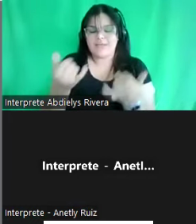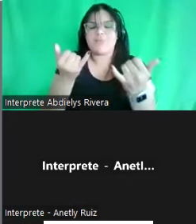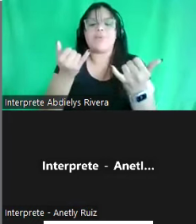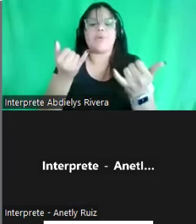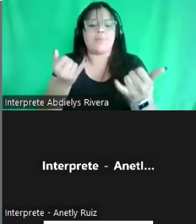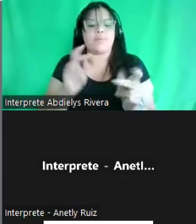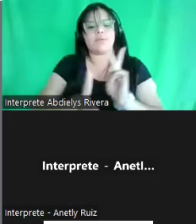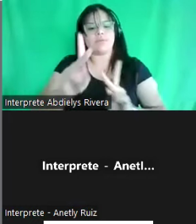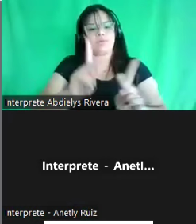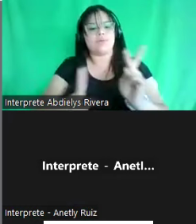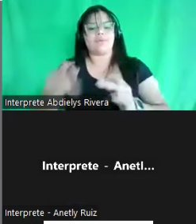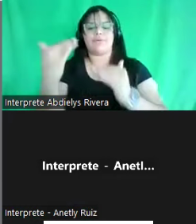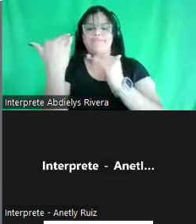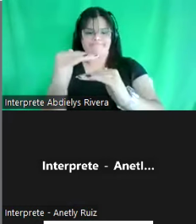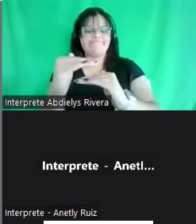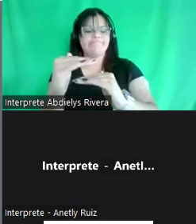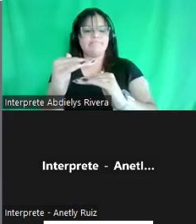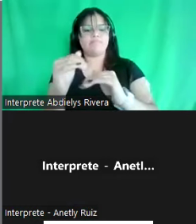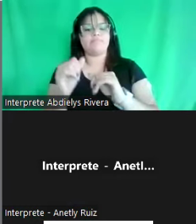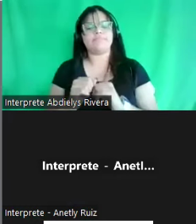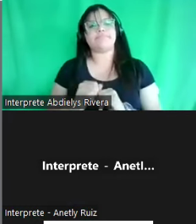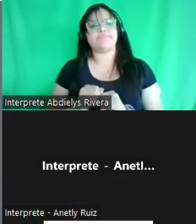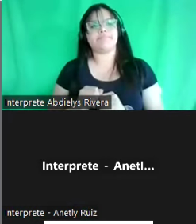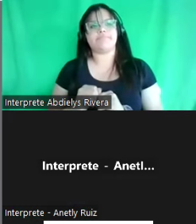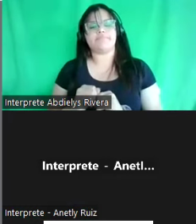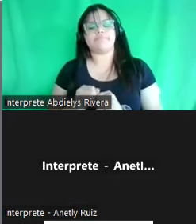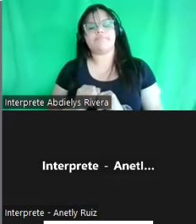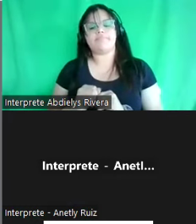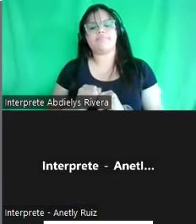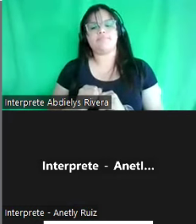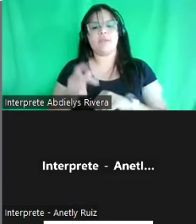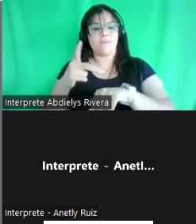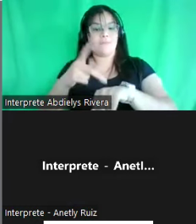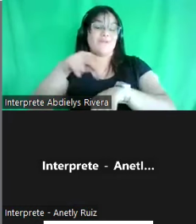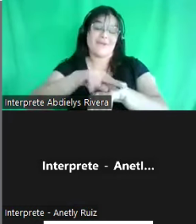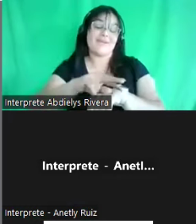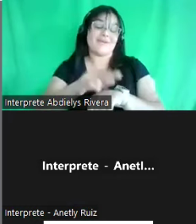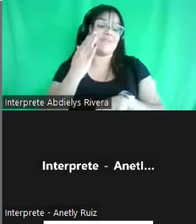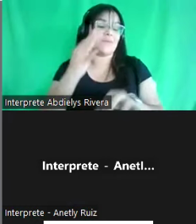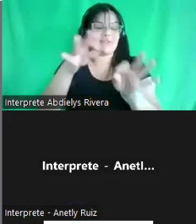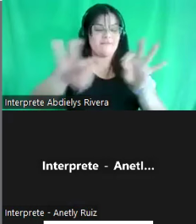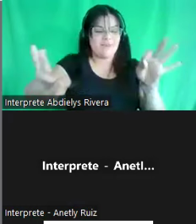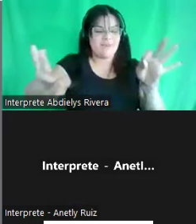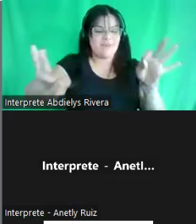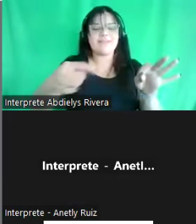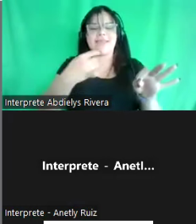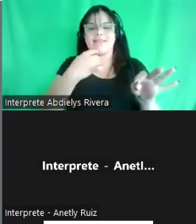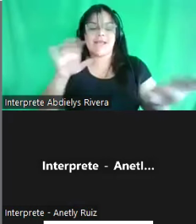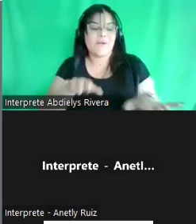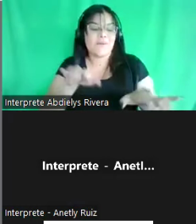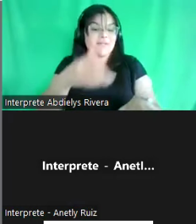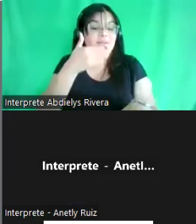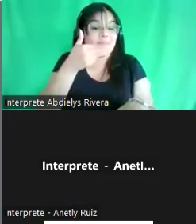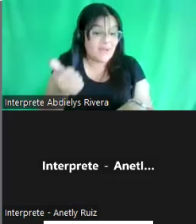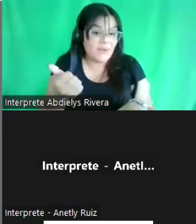Para personas discapacitadas. Como Puerto Rico, pues la frase común dice lo hace mejor, pues nosotros tenemos que también tener una ley, lo que se